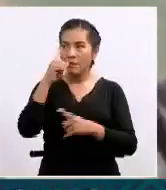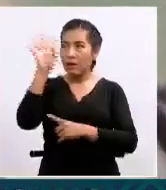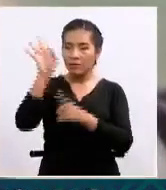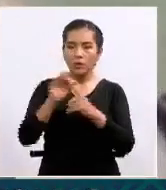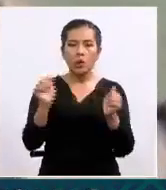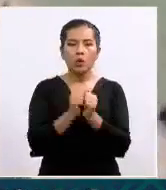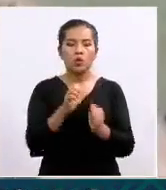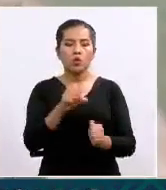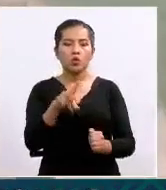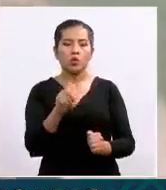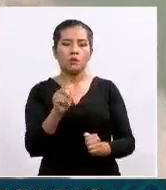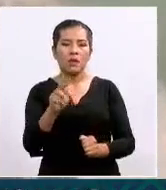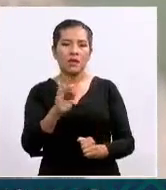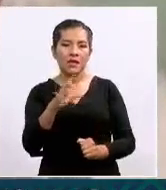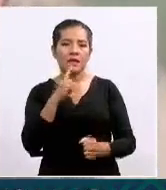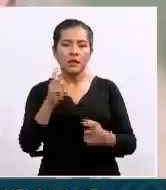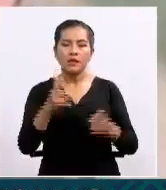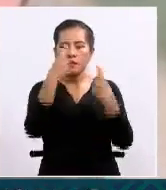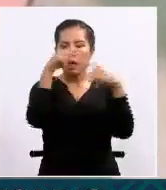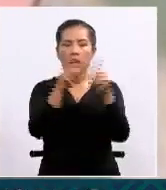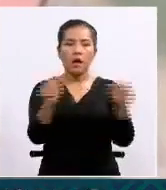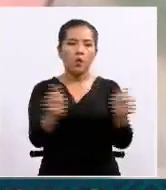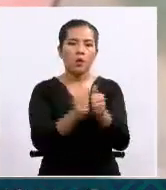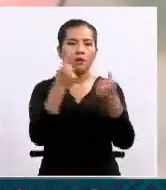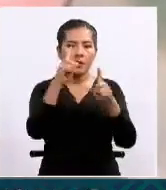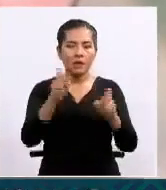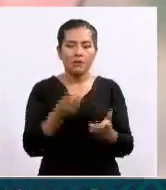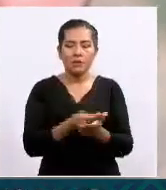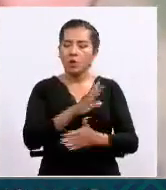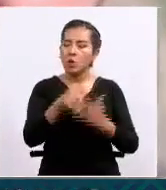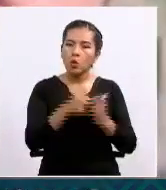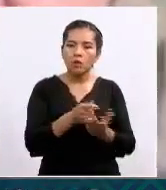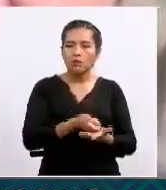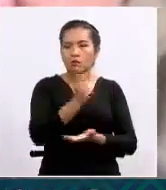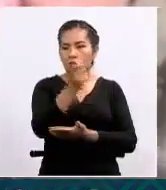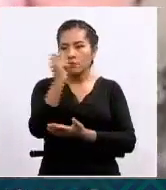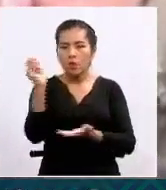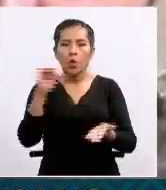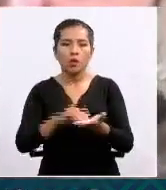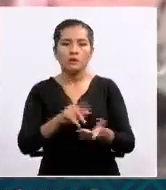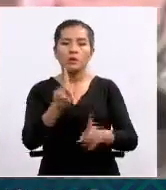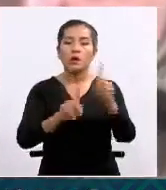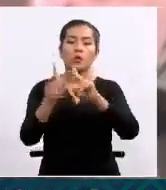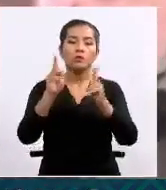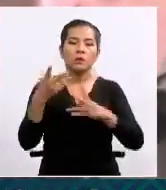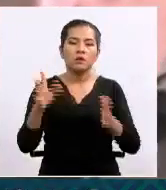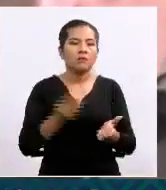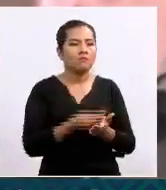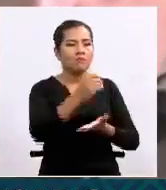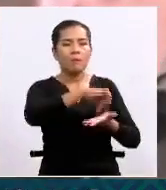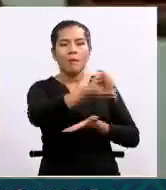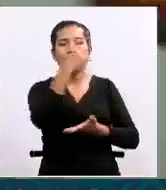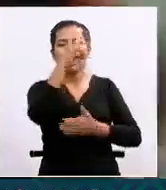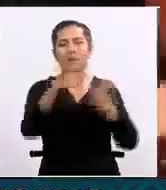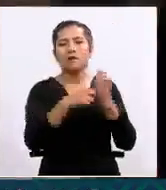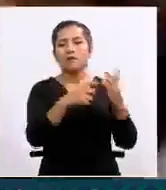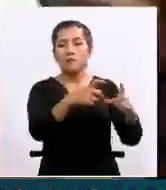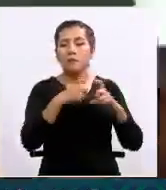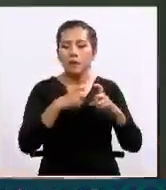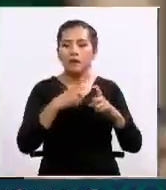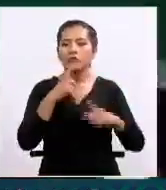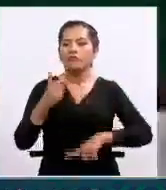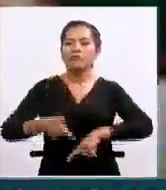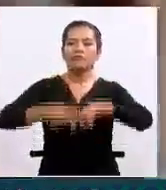Superticket deben llegar a un acuerdo para realizar la devolución de los dineros a los usuarios quienes fueron afectados por la suspensión del concierto